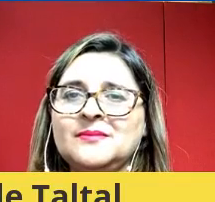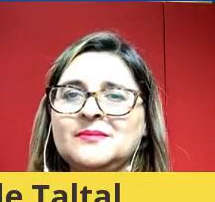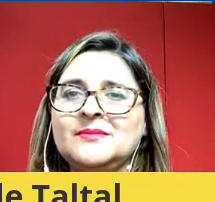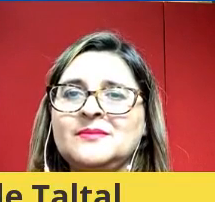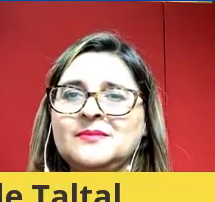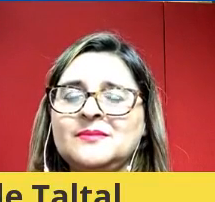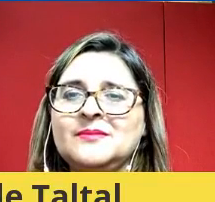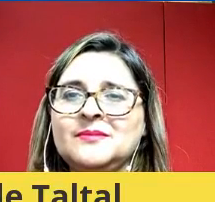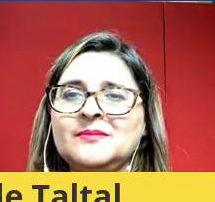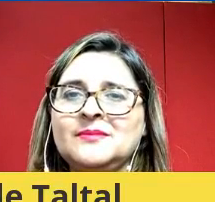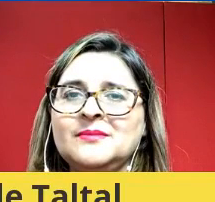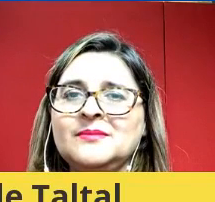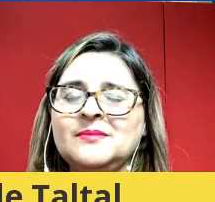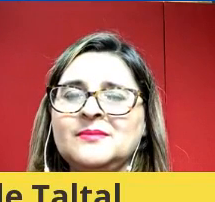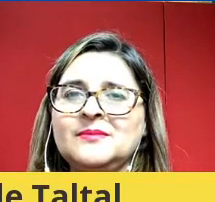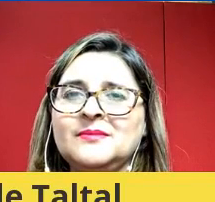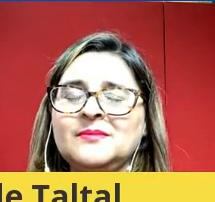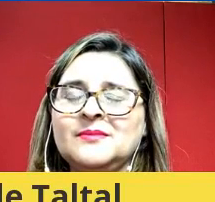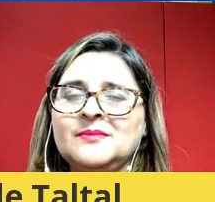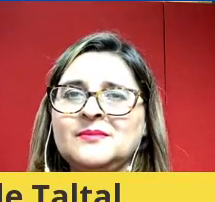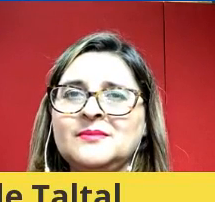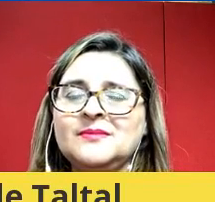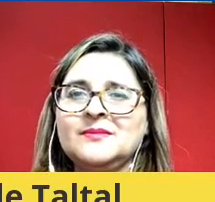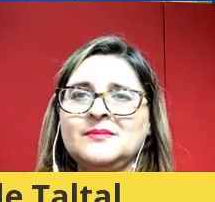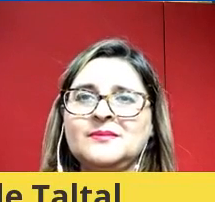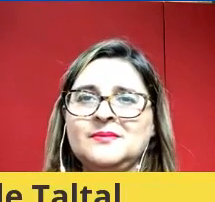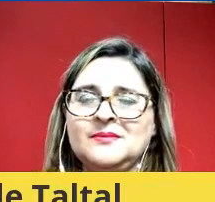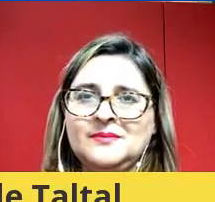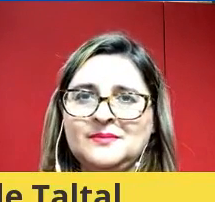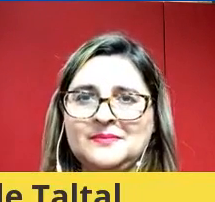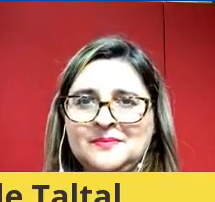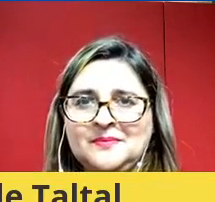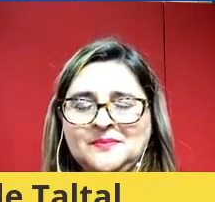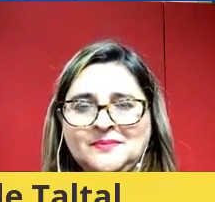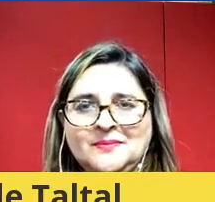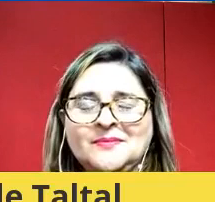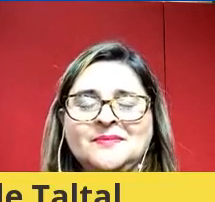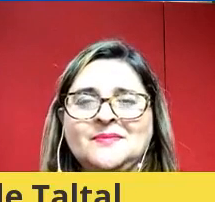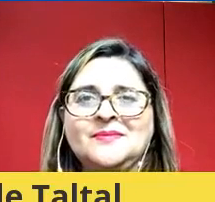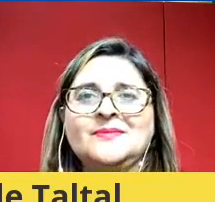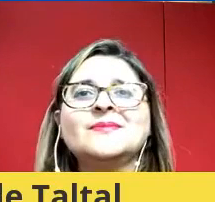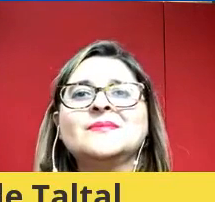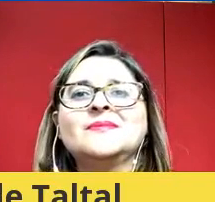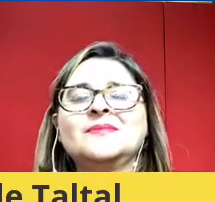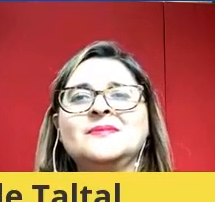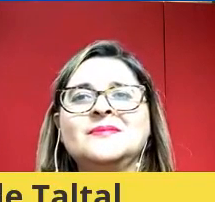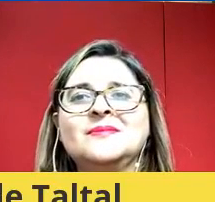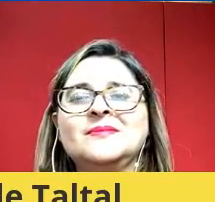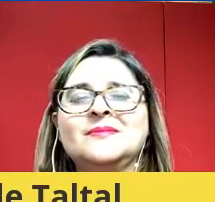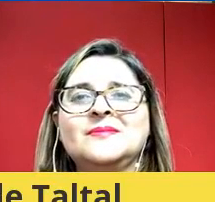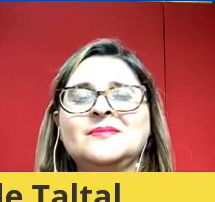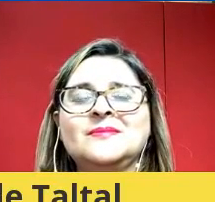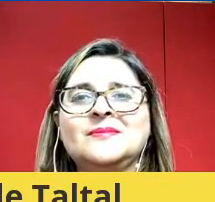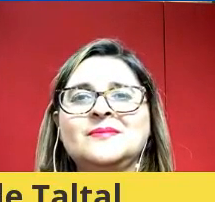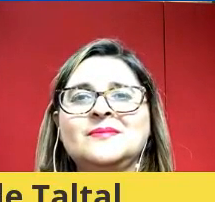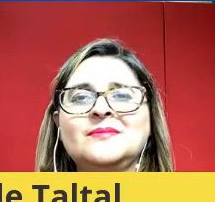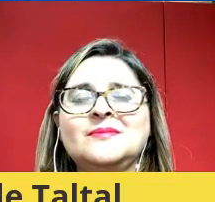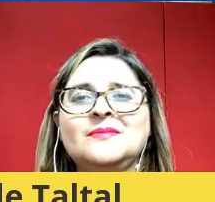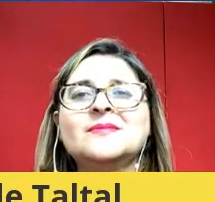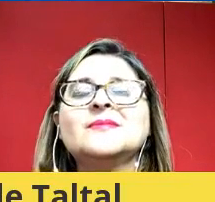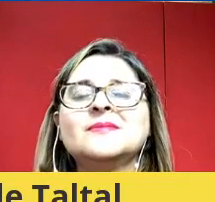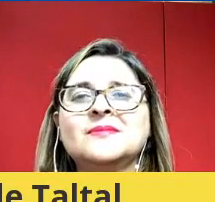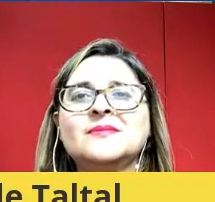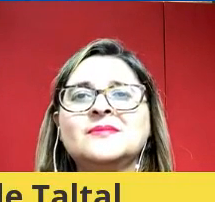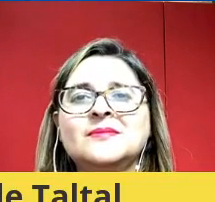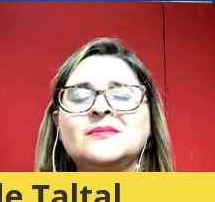más, dijeron, ahora vamos a privatizar la ciencia. Entonces vamos a poner plata para